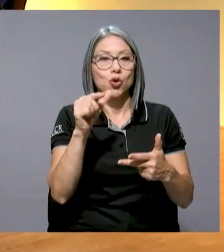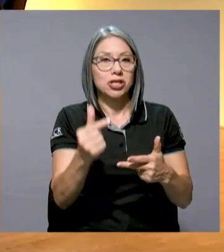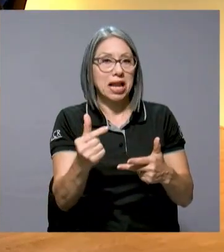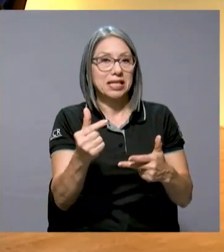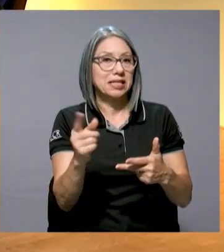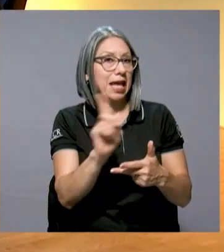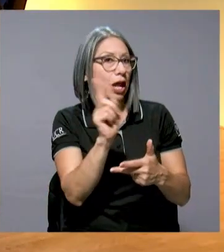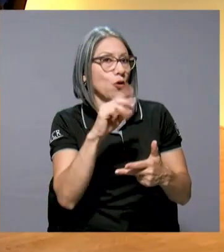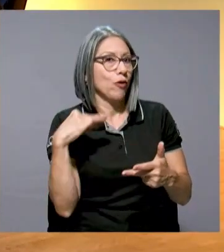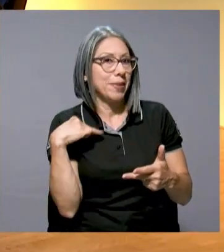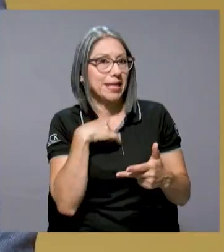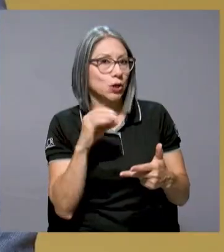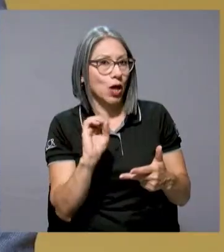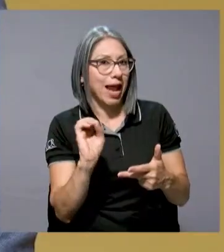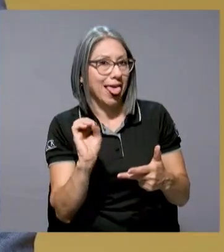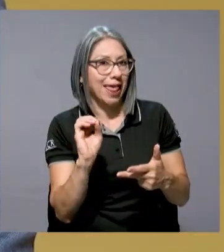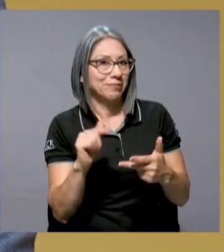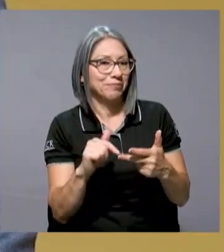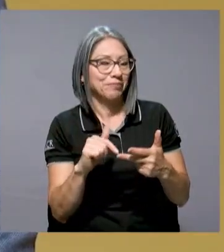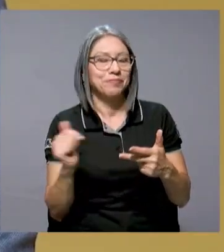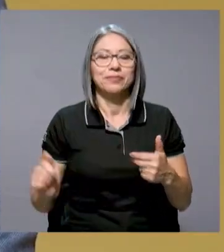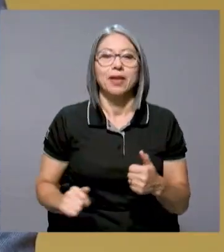nada.